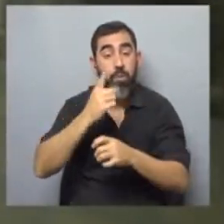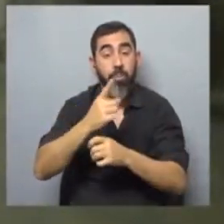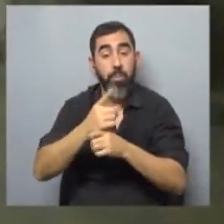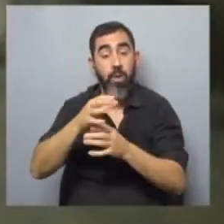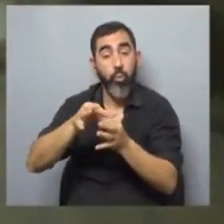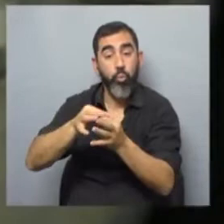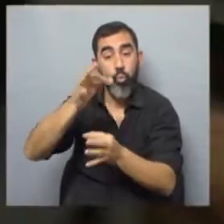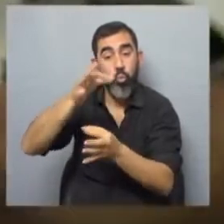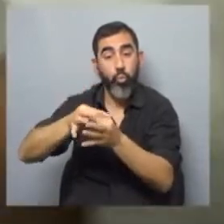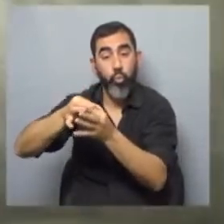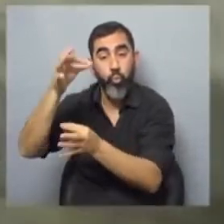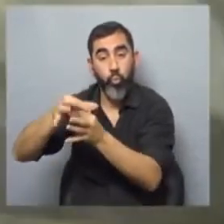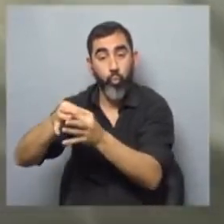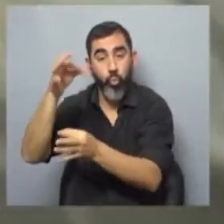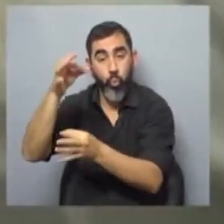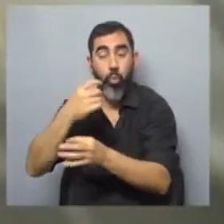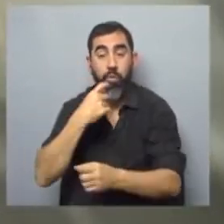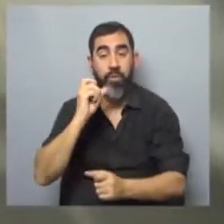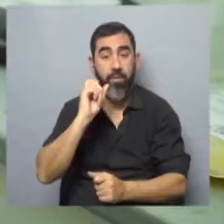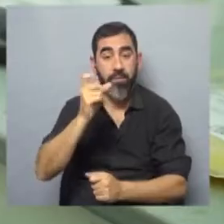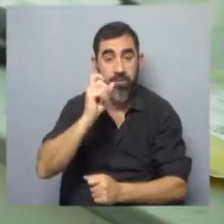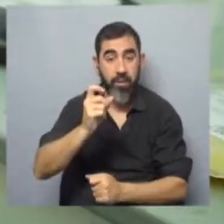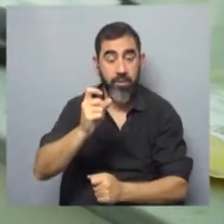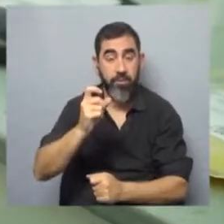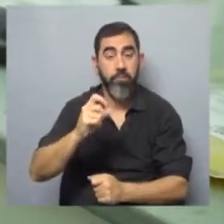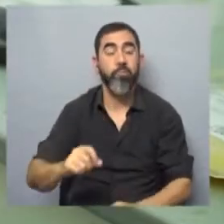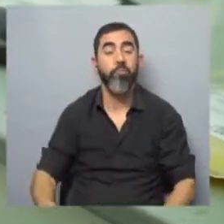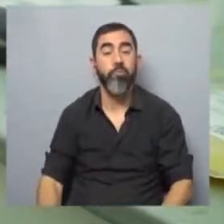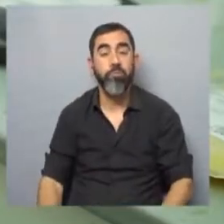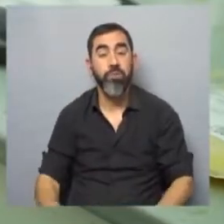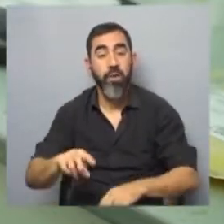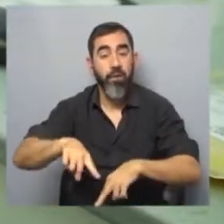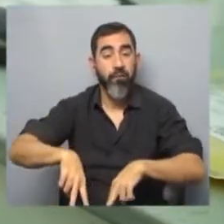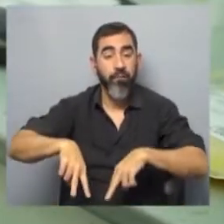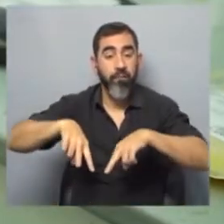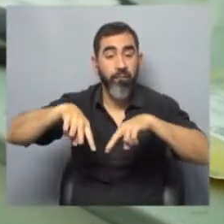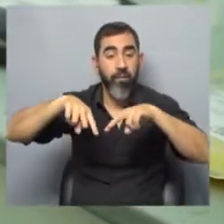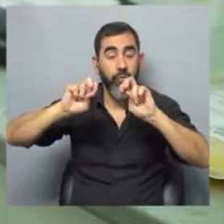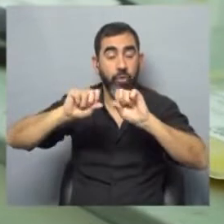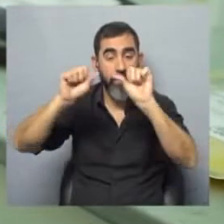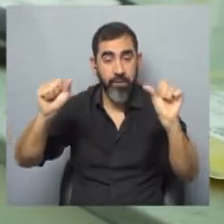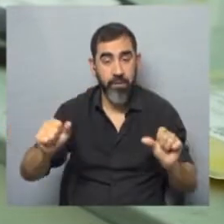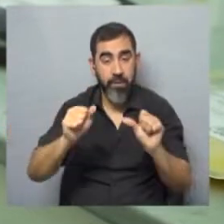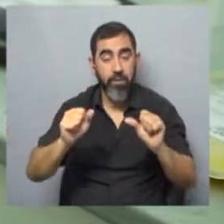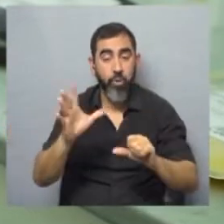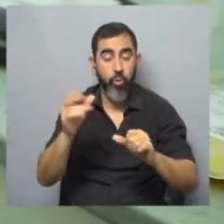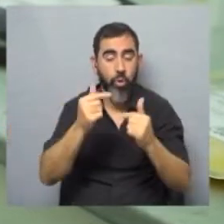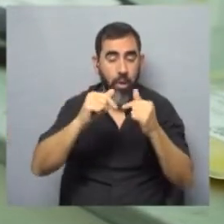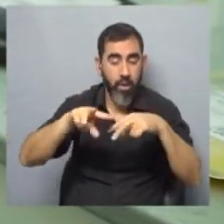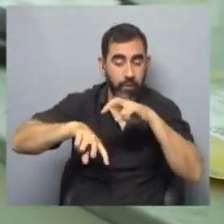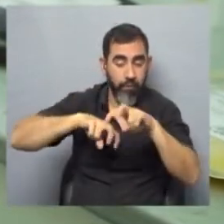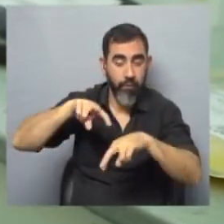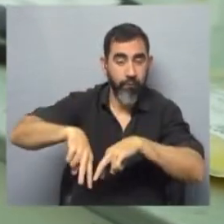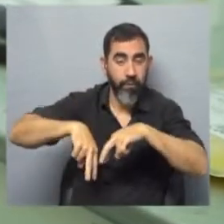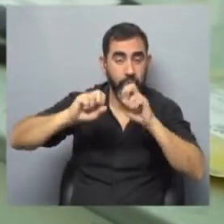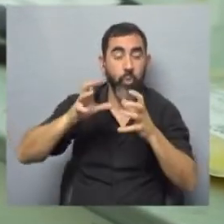tubos de sangre, en el cual se hacen los estudios serológicos y se hace toda la inmunohematología, que es toda la